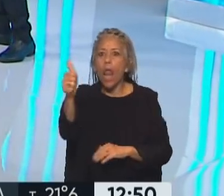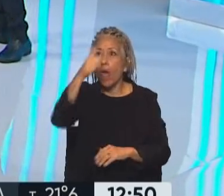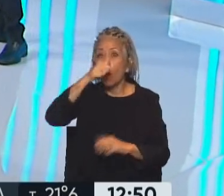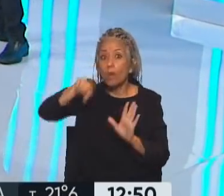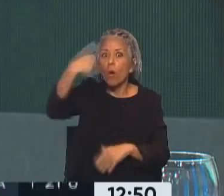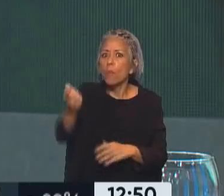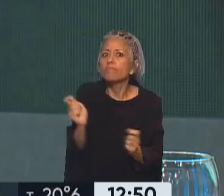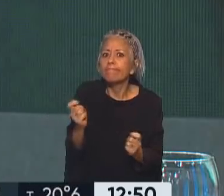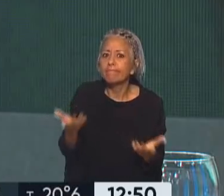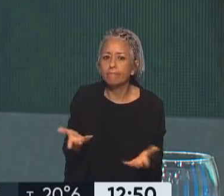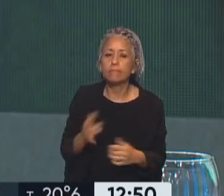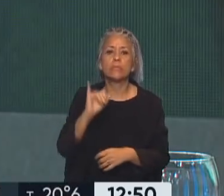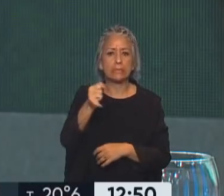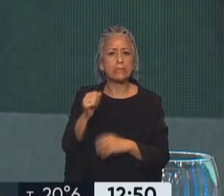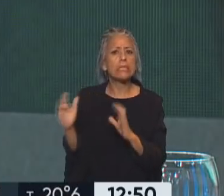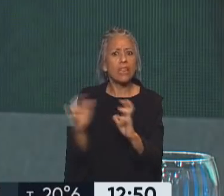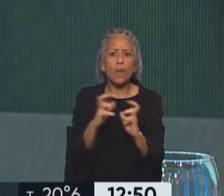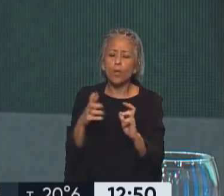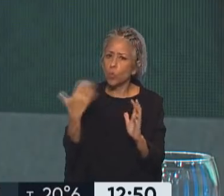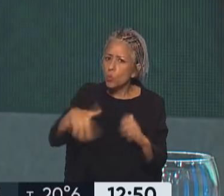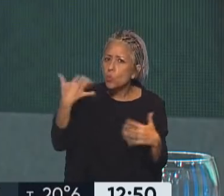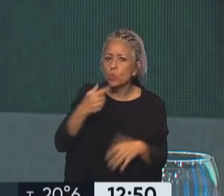¿no? Sí, así es un debate bastante